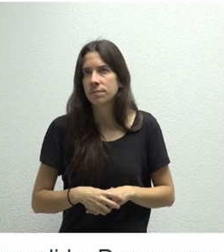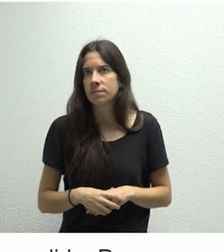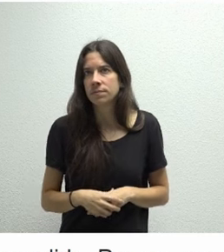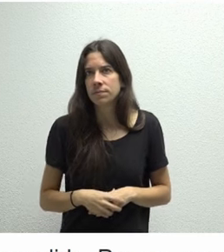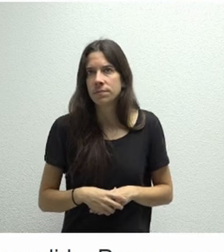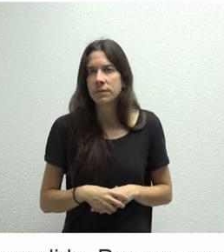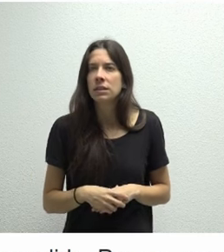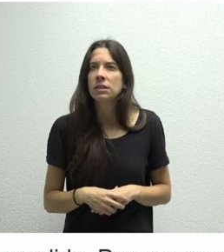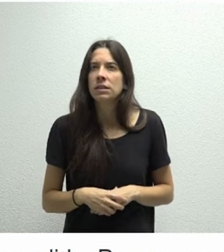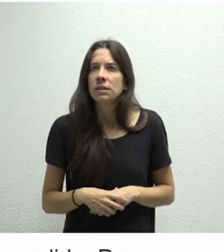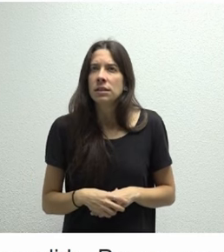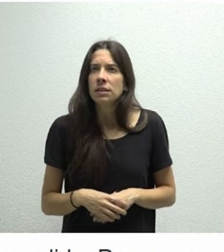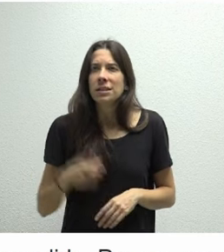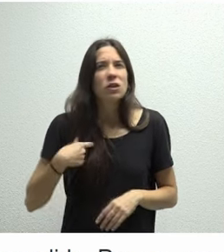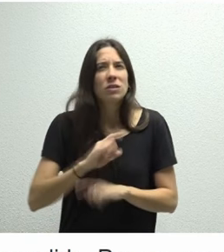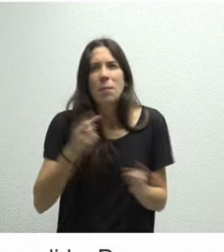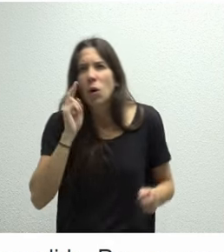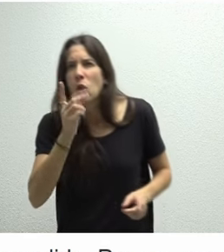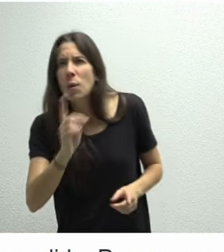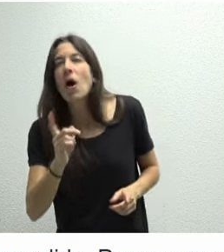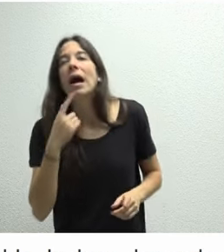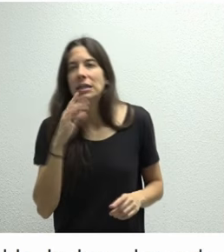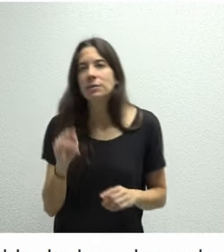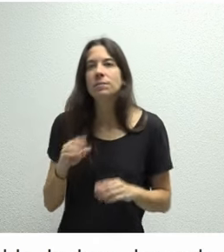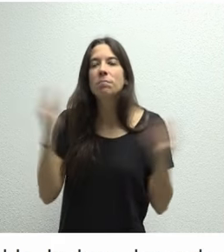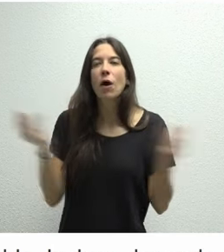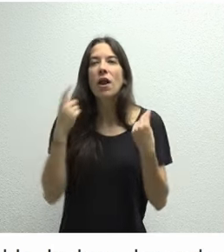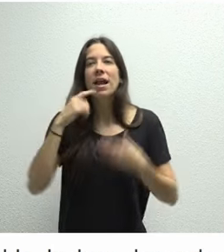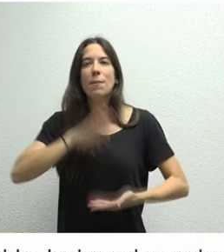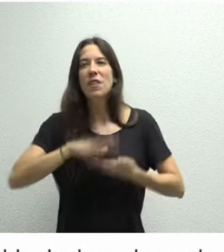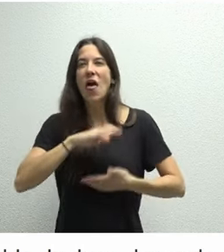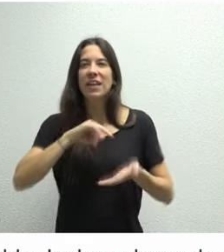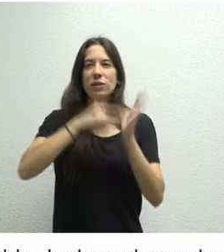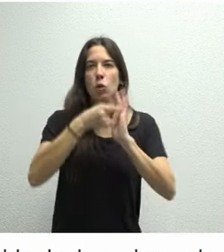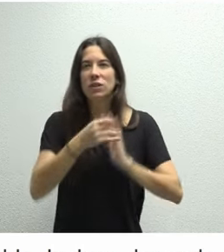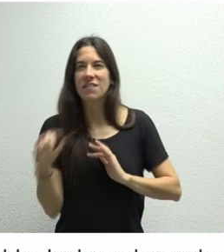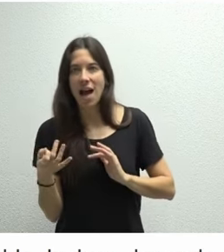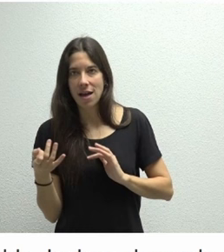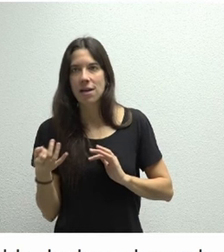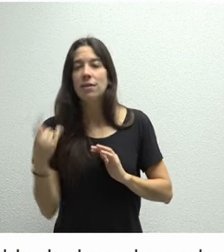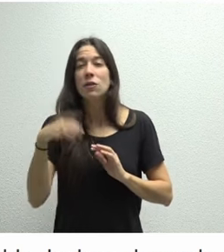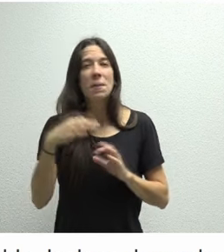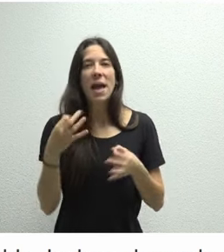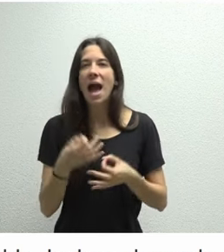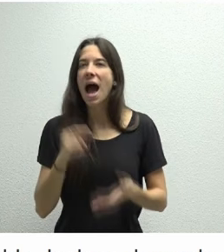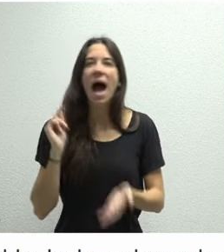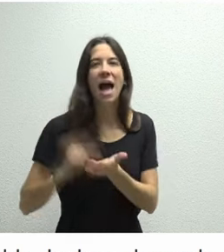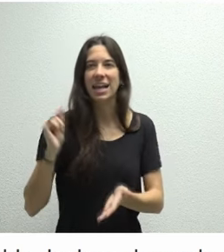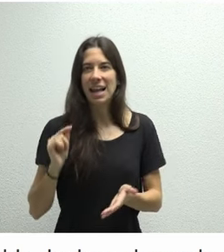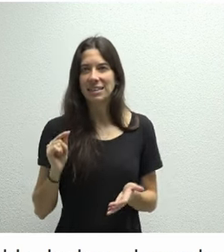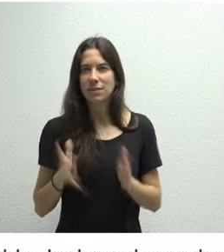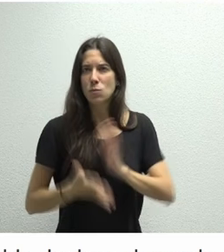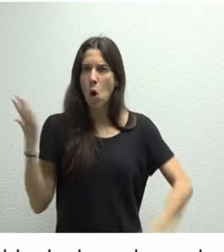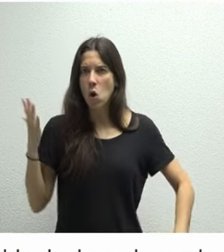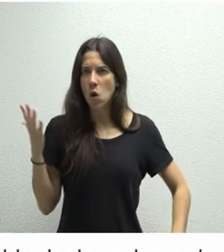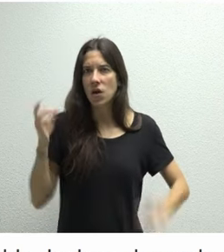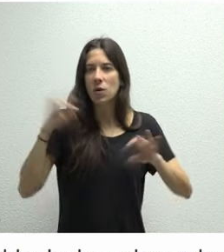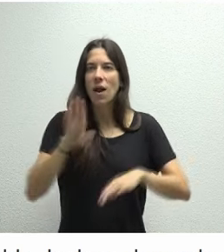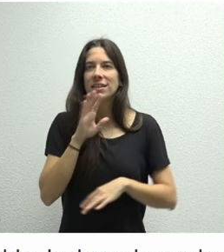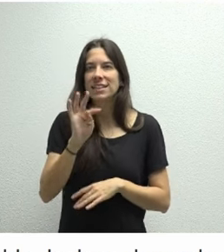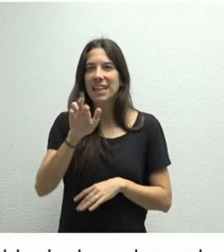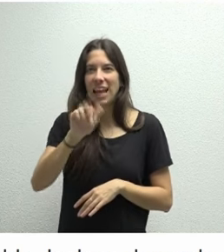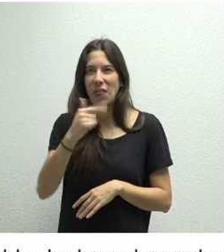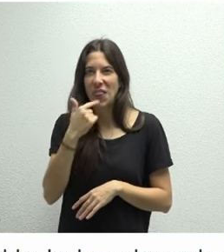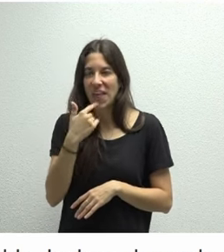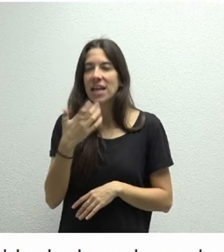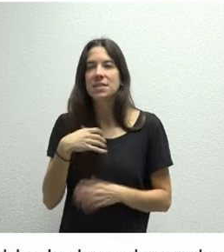tampoco veo mejorar la capacidad resolutiva esto que significa que tenemos que ser ágiles como decía antes cere no si a mí me mandan un